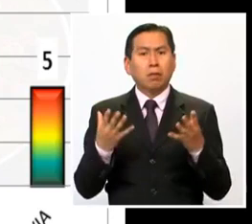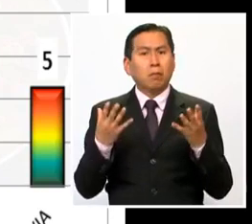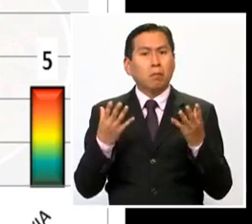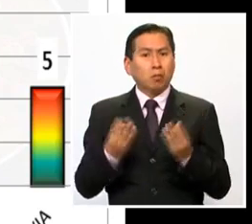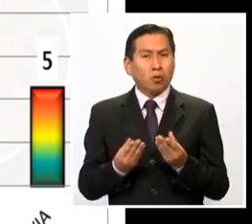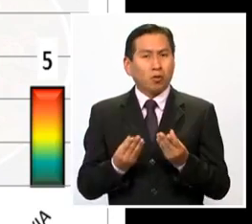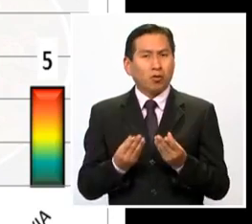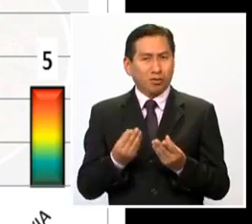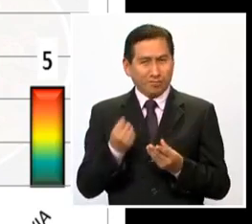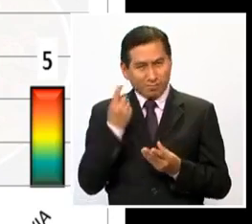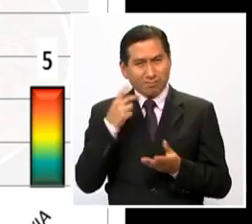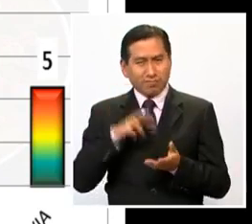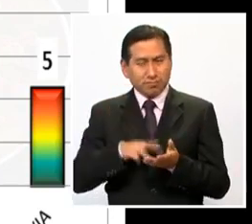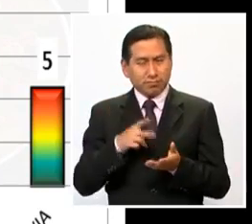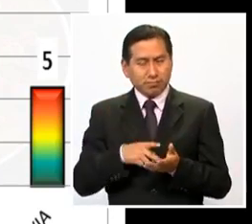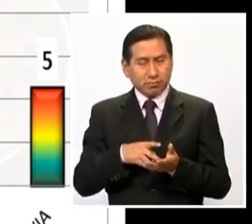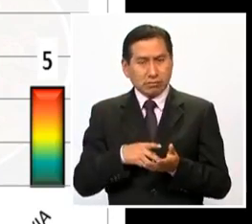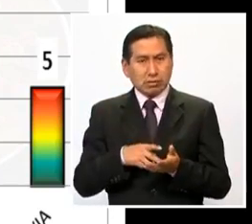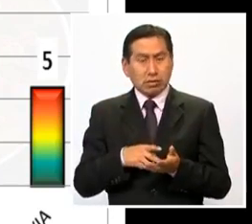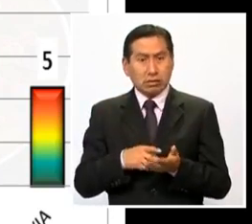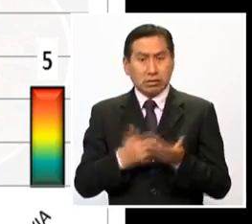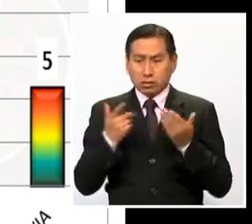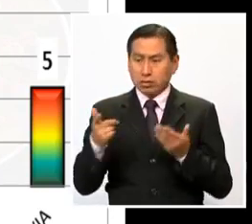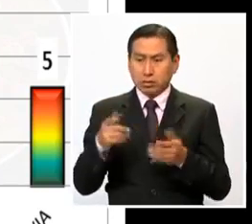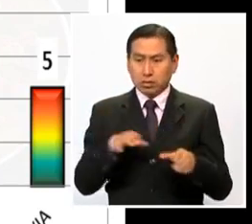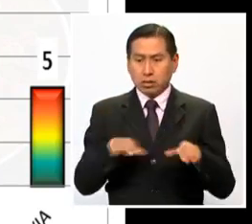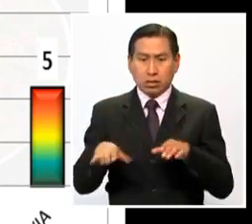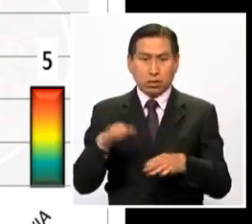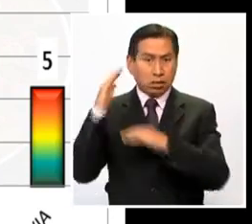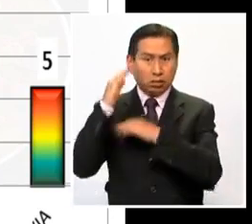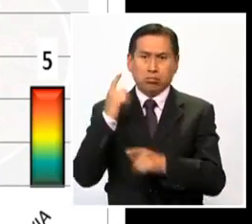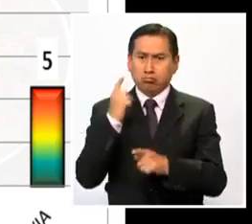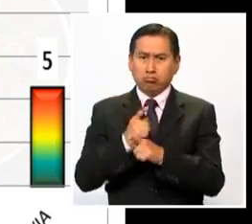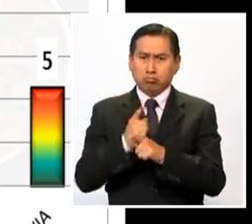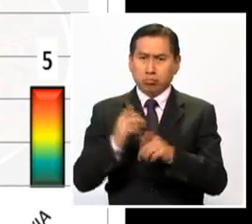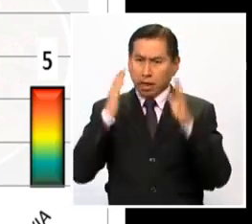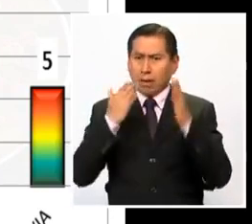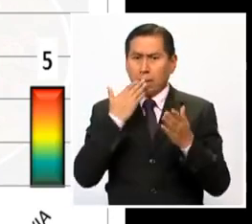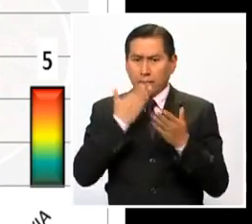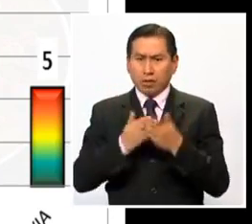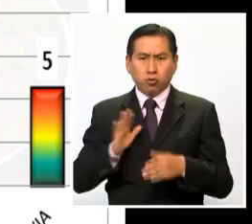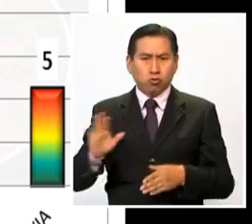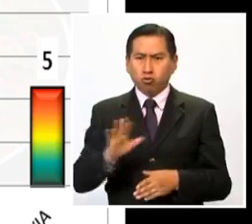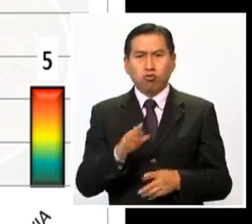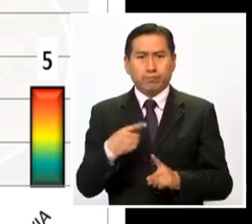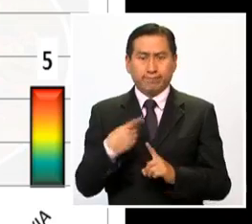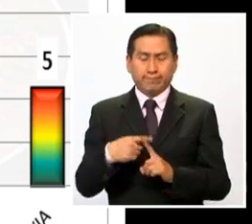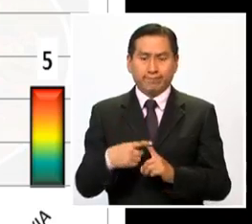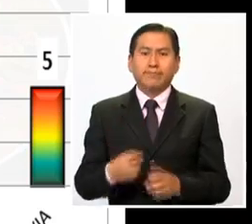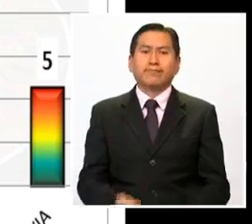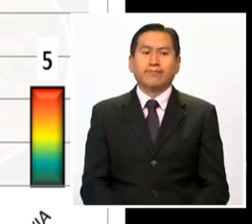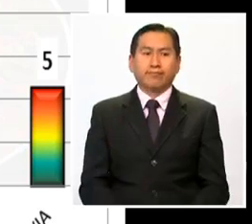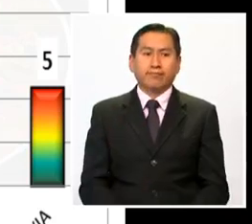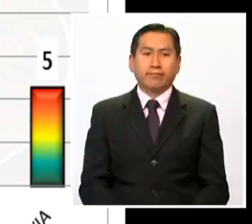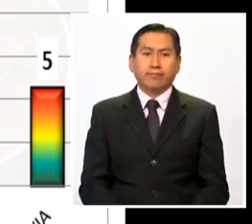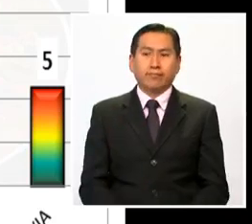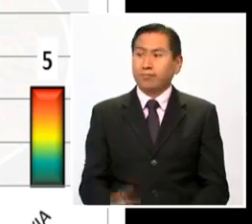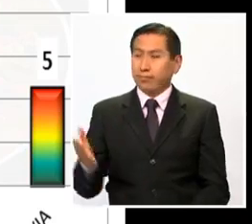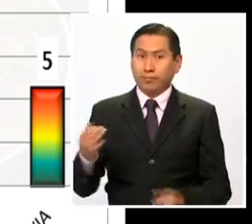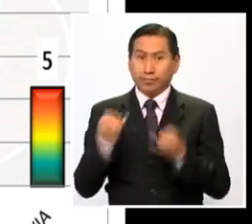lo que indica que se está actuando con premura en la atención de los casos con esta